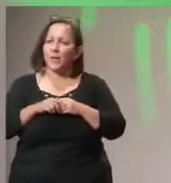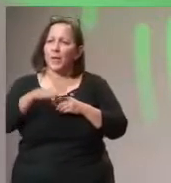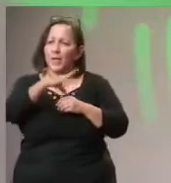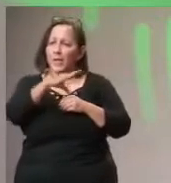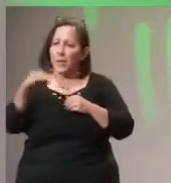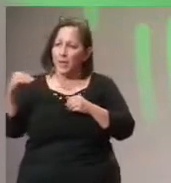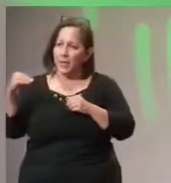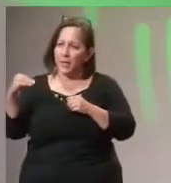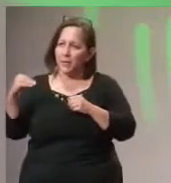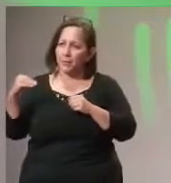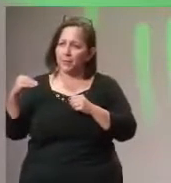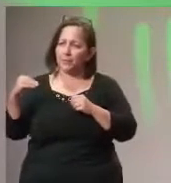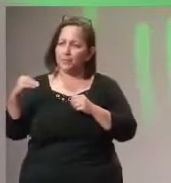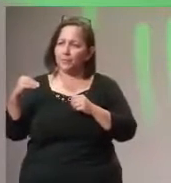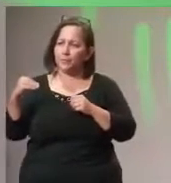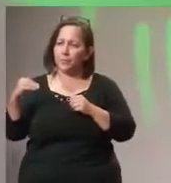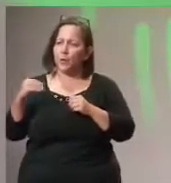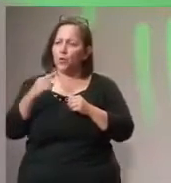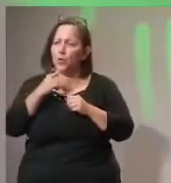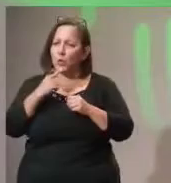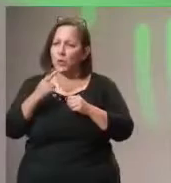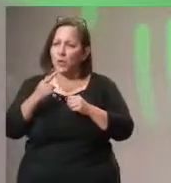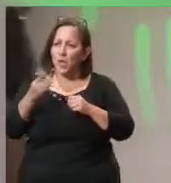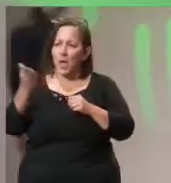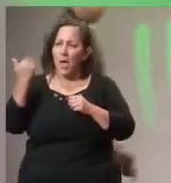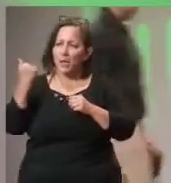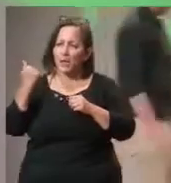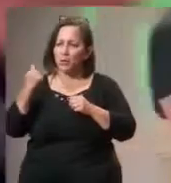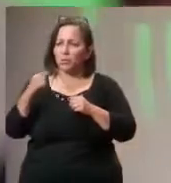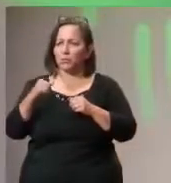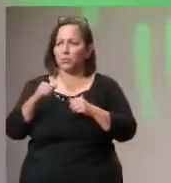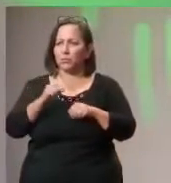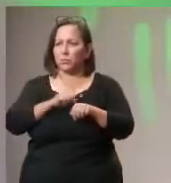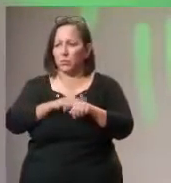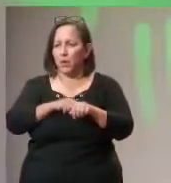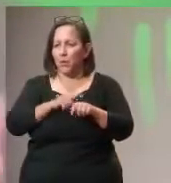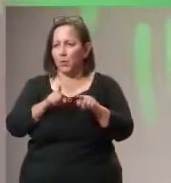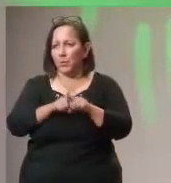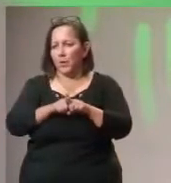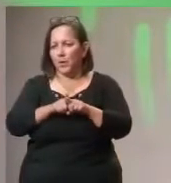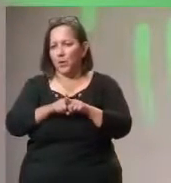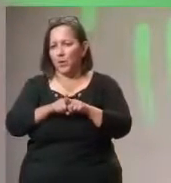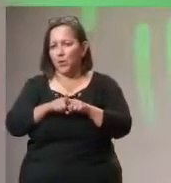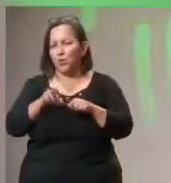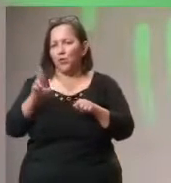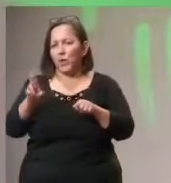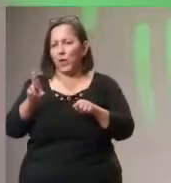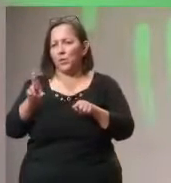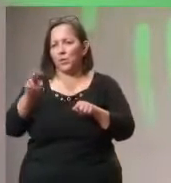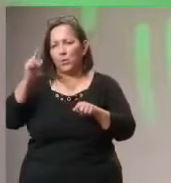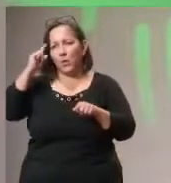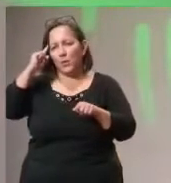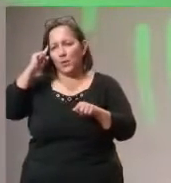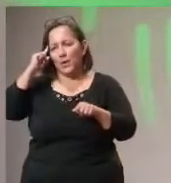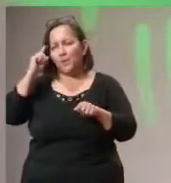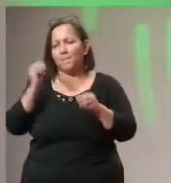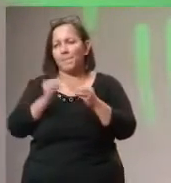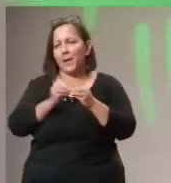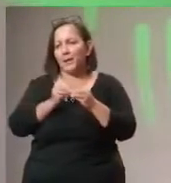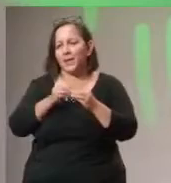Indudablemente, en lo que nos decía hace unos instantes don Ricardo, nos pone a pensar mucho más